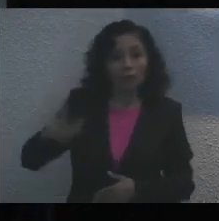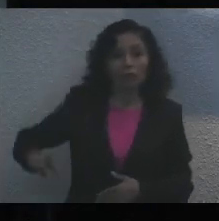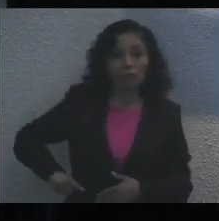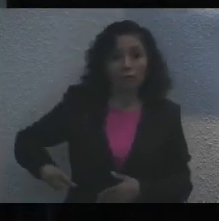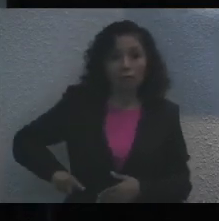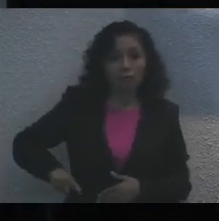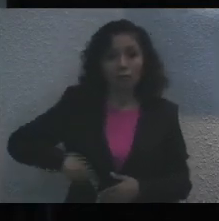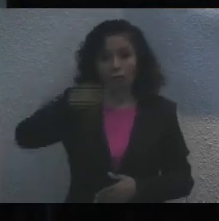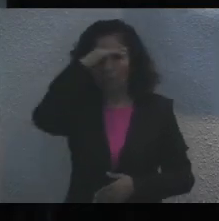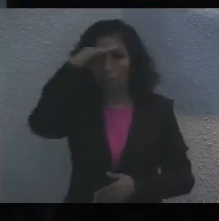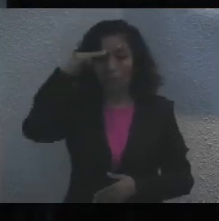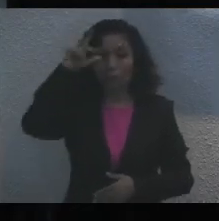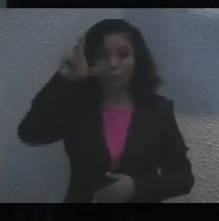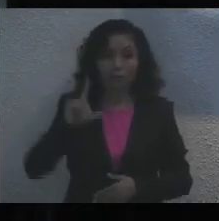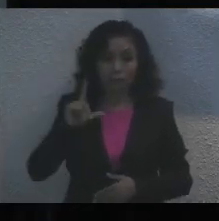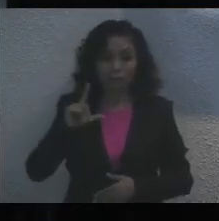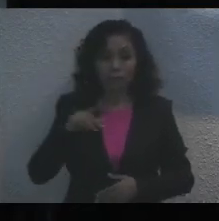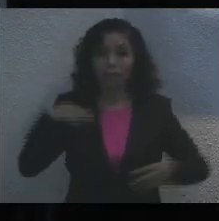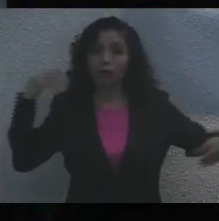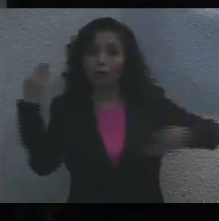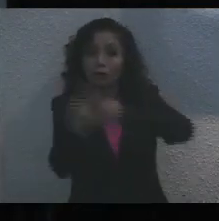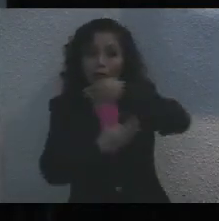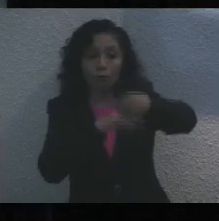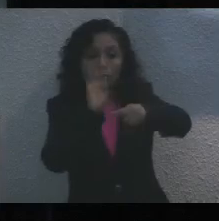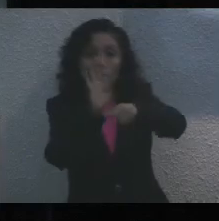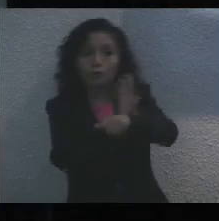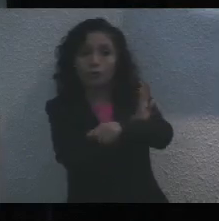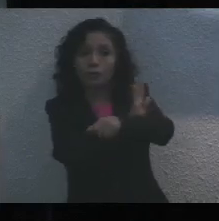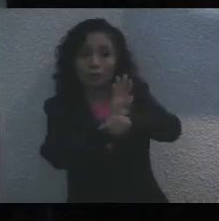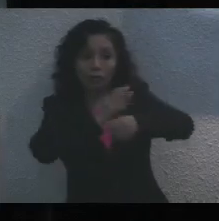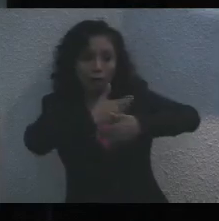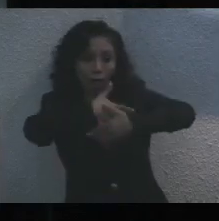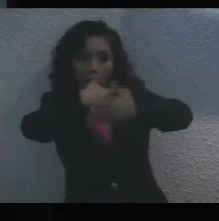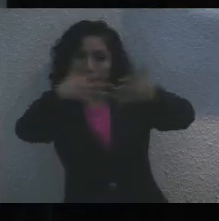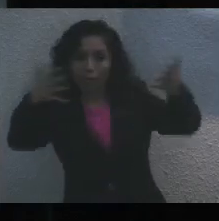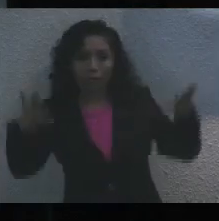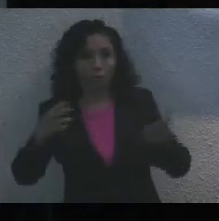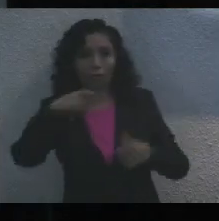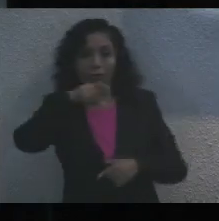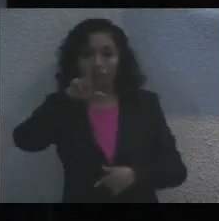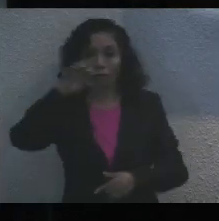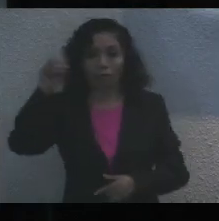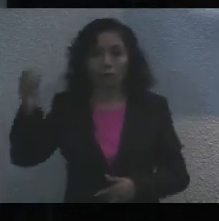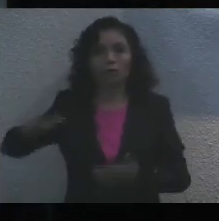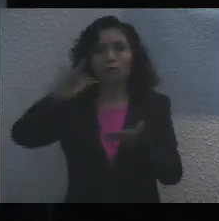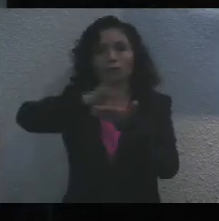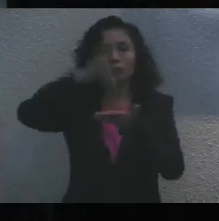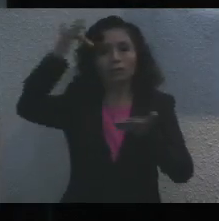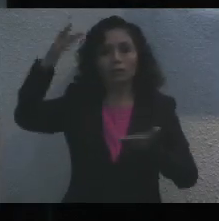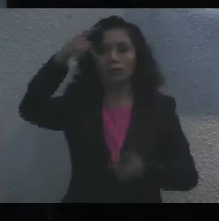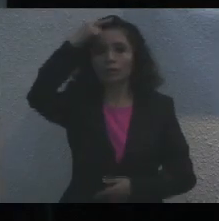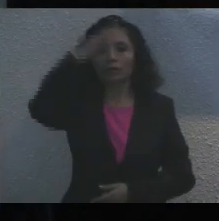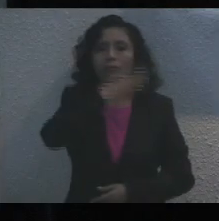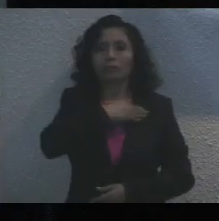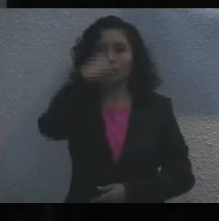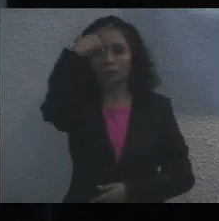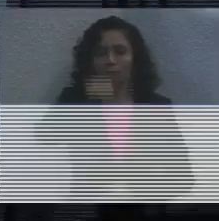Lezama, para llevar bienestar hasta el último rincón de Quintana Roo. Muchas gracias. Que tengan buena noche.